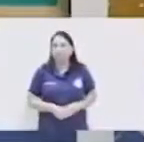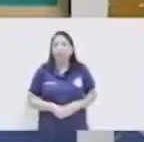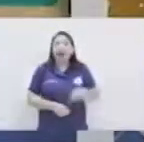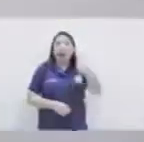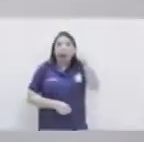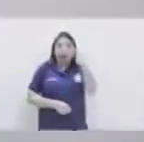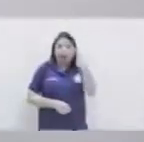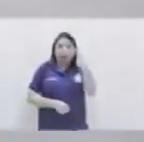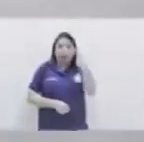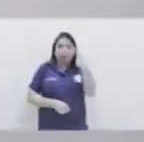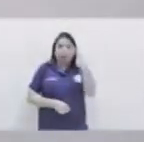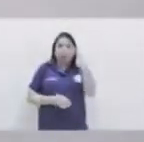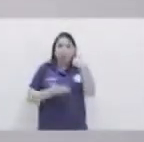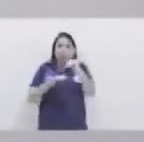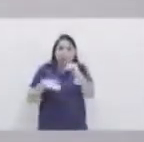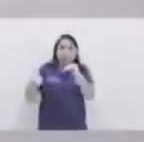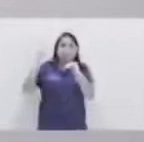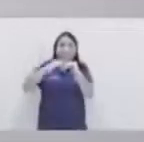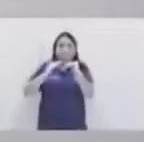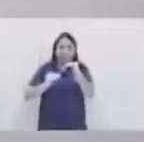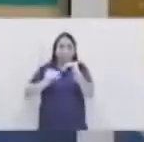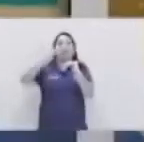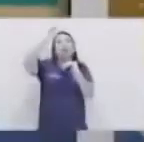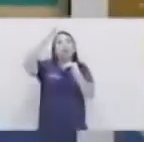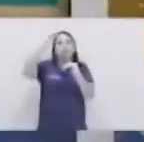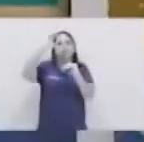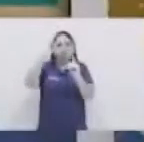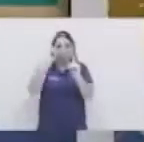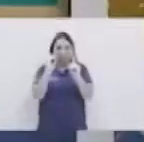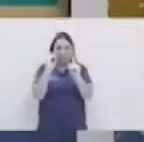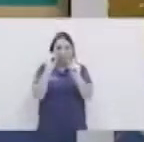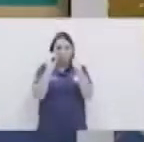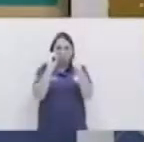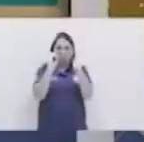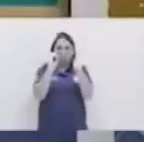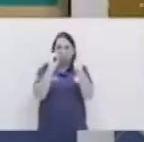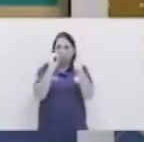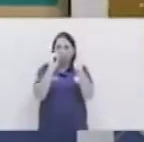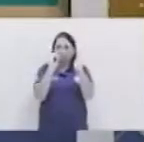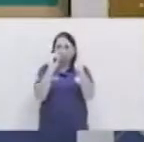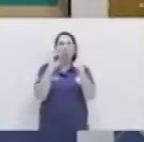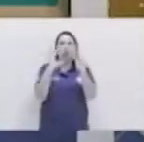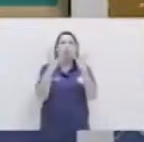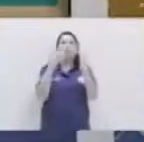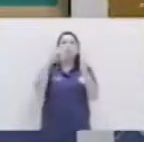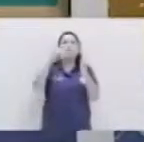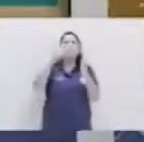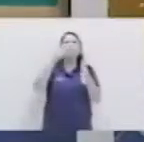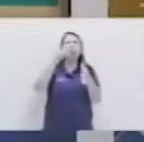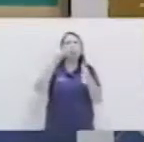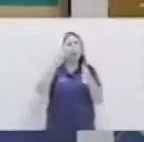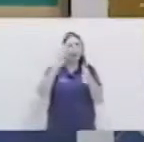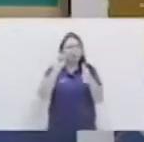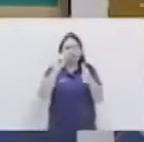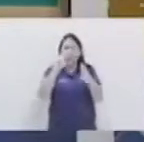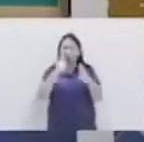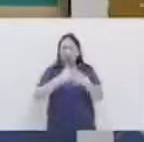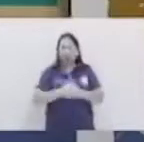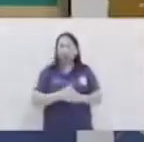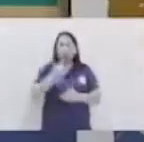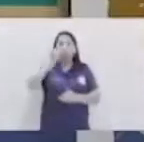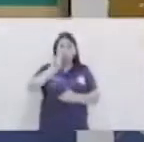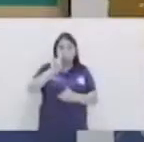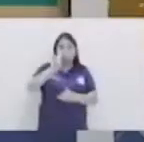es mayor que 0, entonces nuestra parábola tendrá una abertura hacia